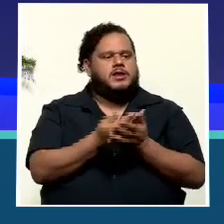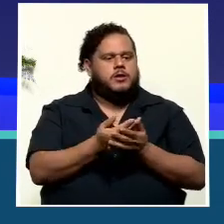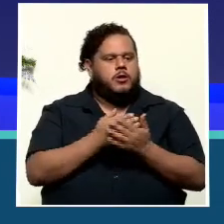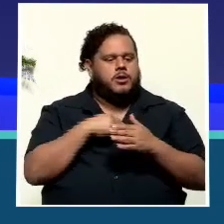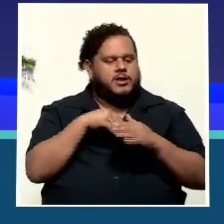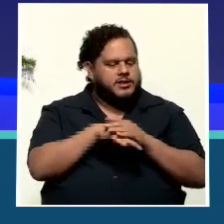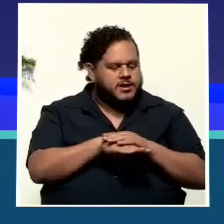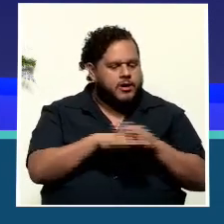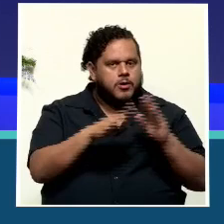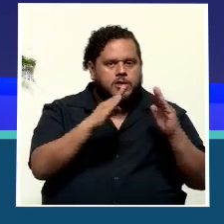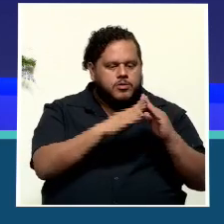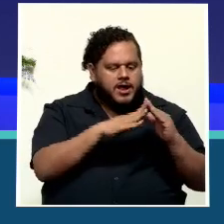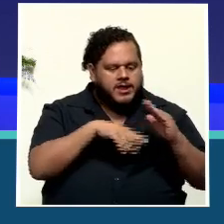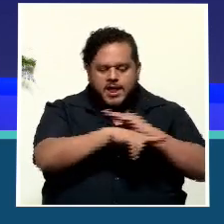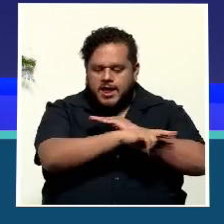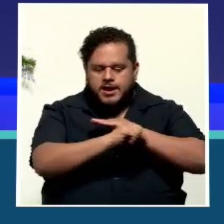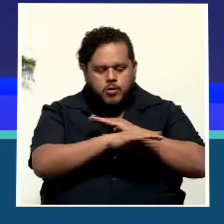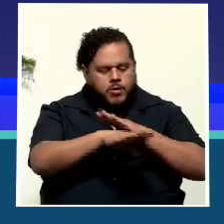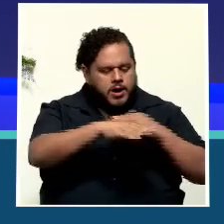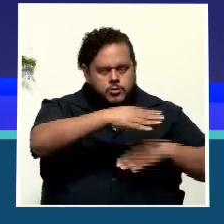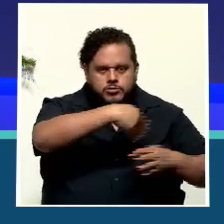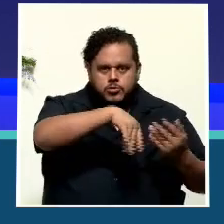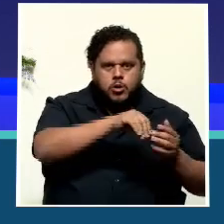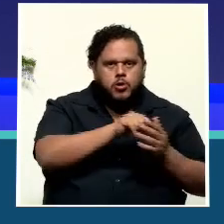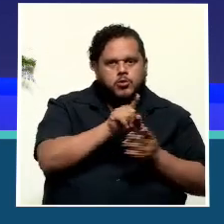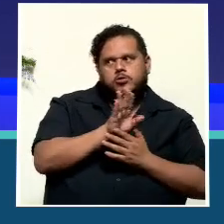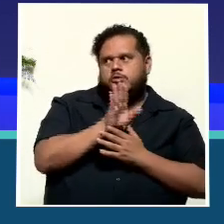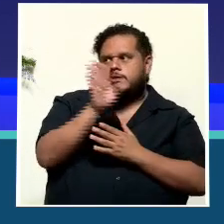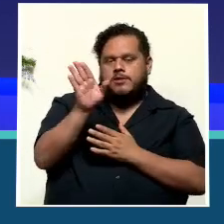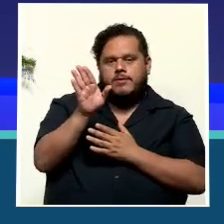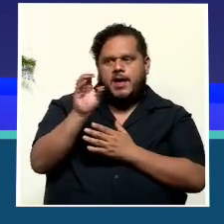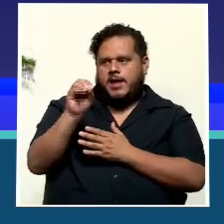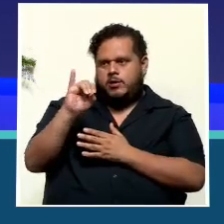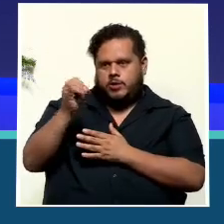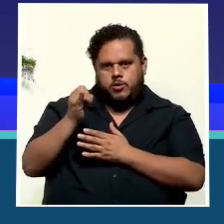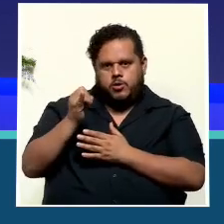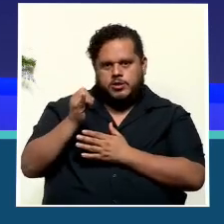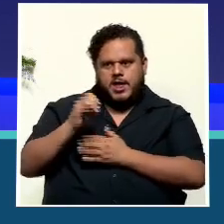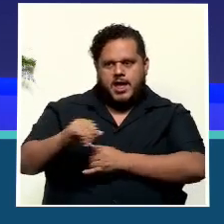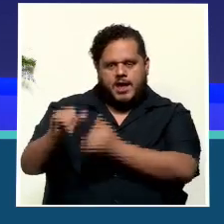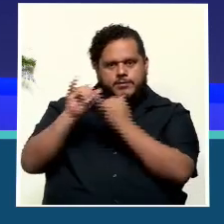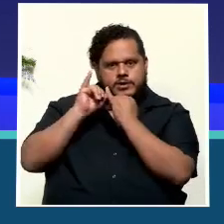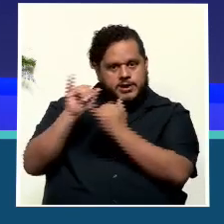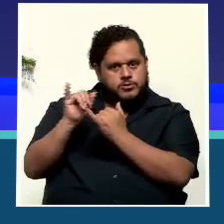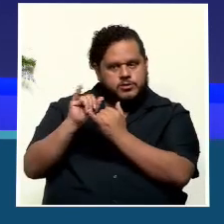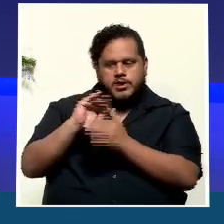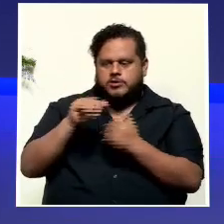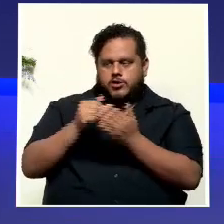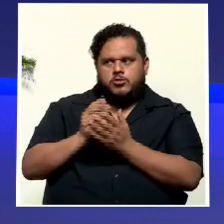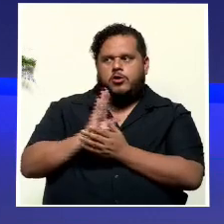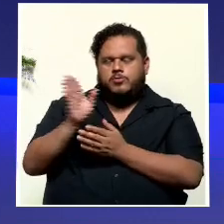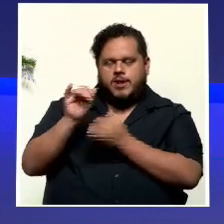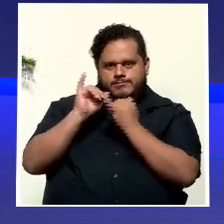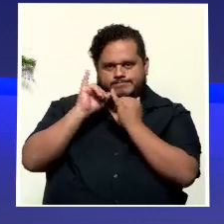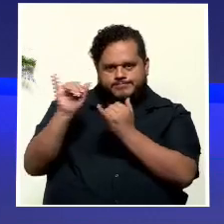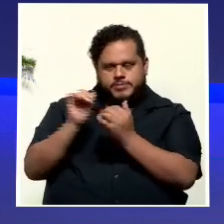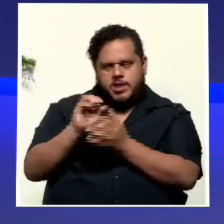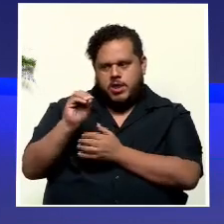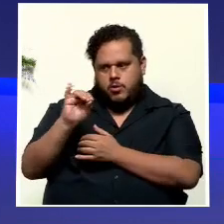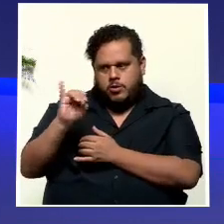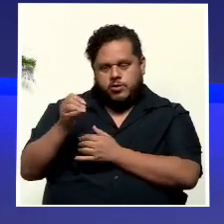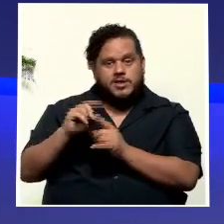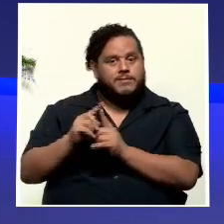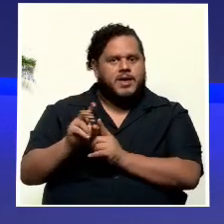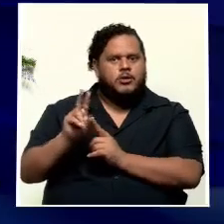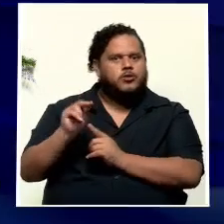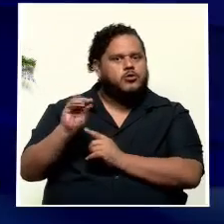metieron a robar a su casa, usted va a poner la denuncia al OIJ, ¿verdad? Donde todo el mundo pone la denuncia. Pero no es el